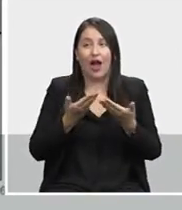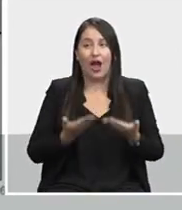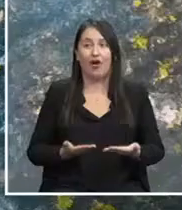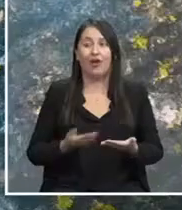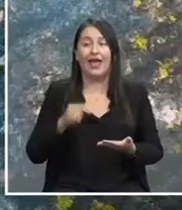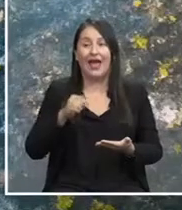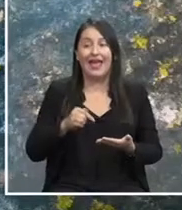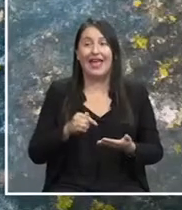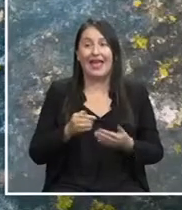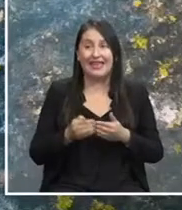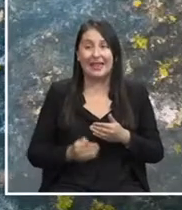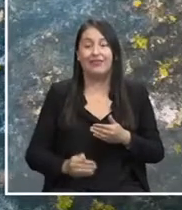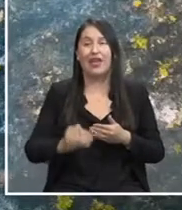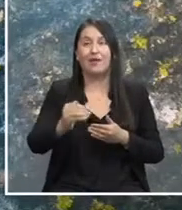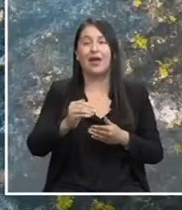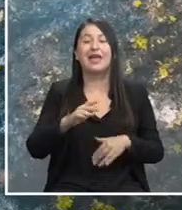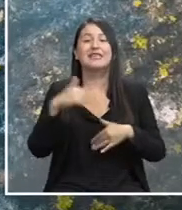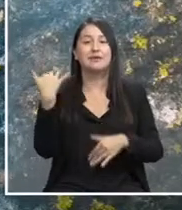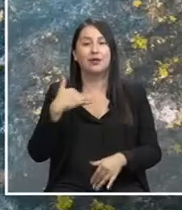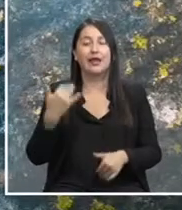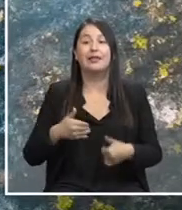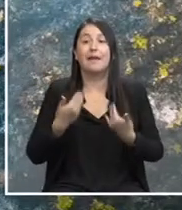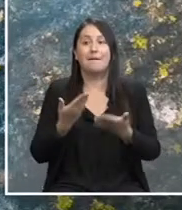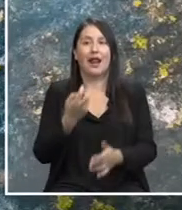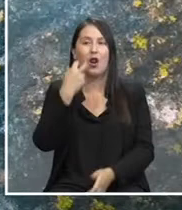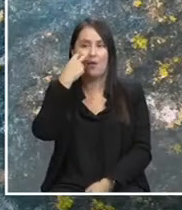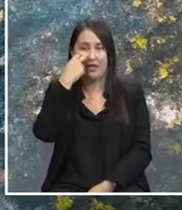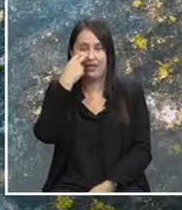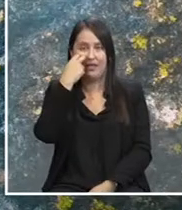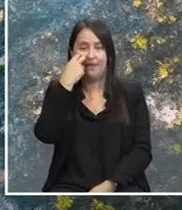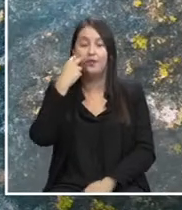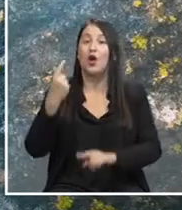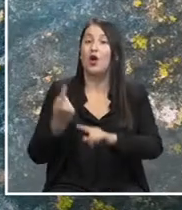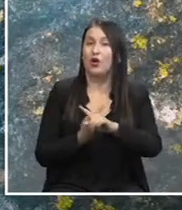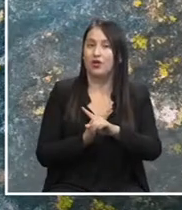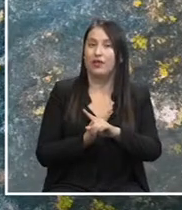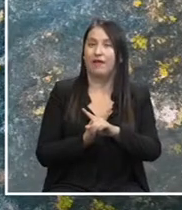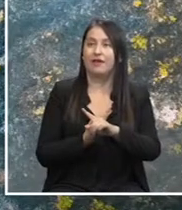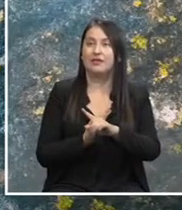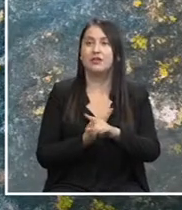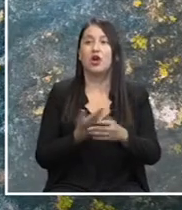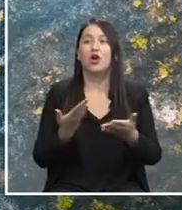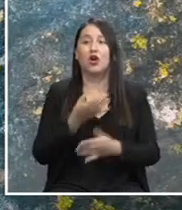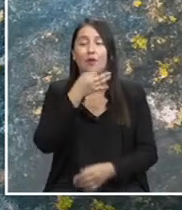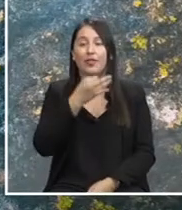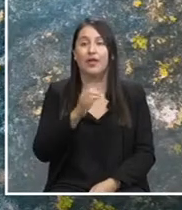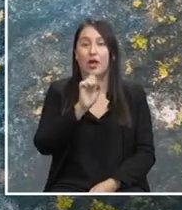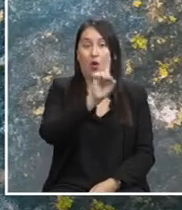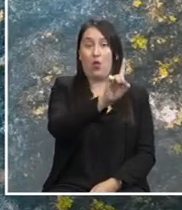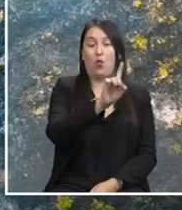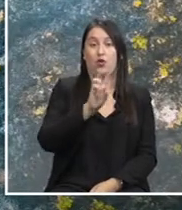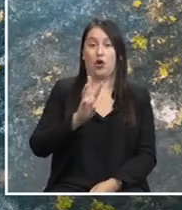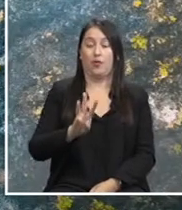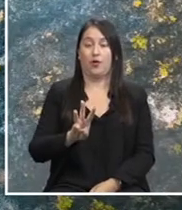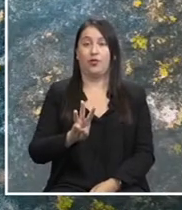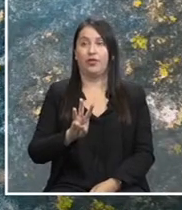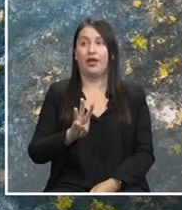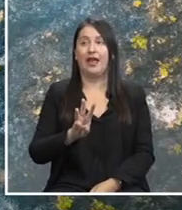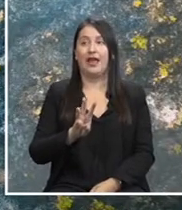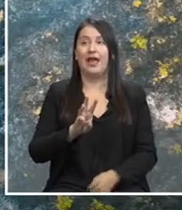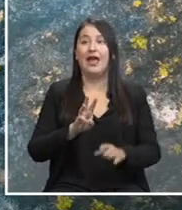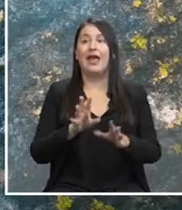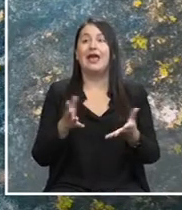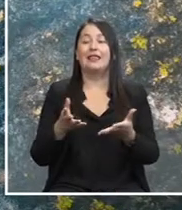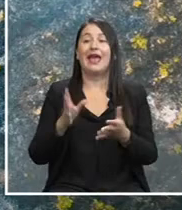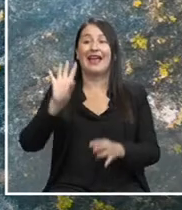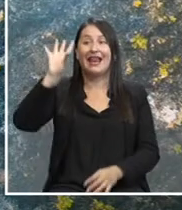esta década decisiva para la humanidad. Y nuevamente, como dije, un tercio de las emisiones climáticas provienen de